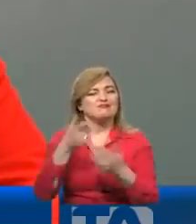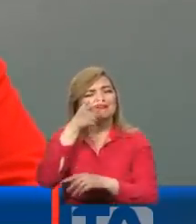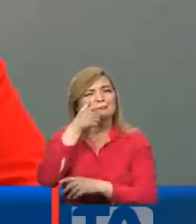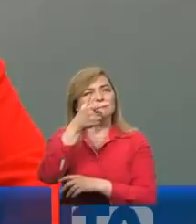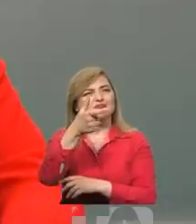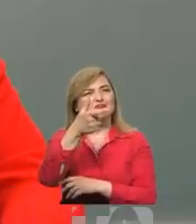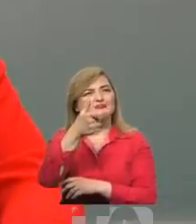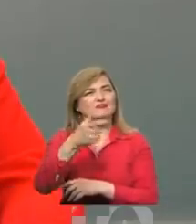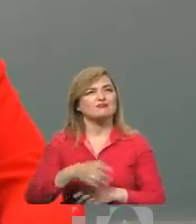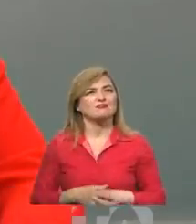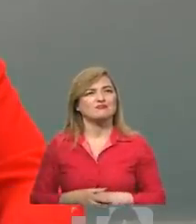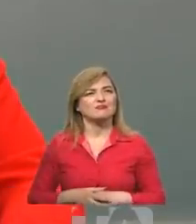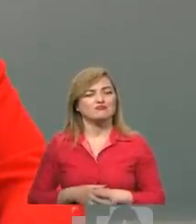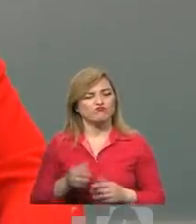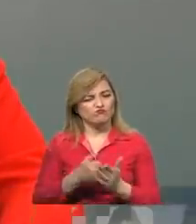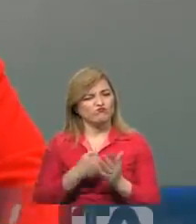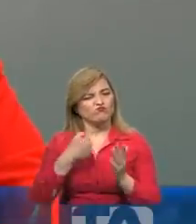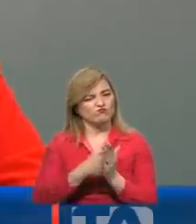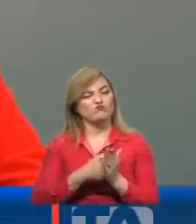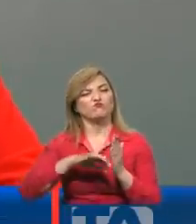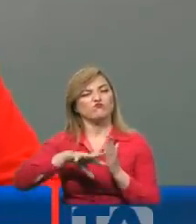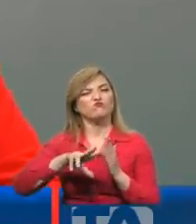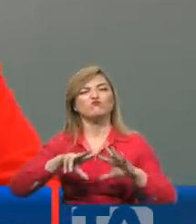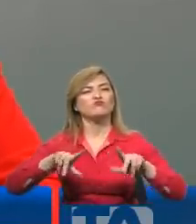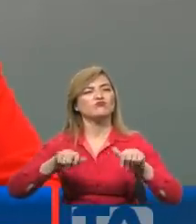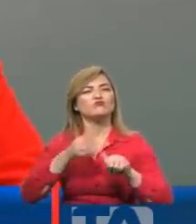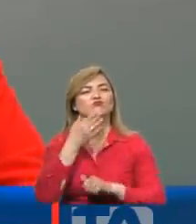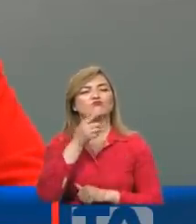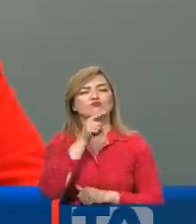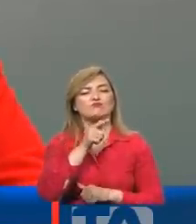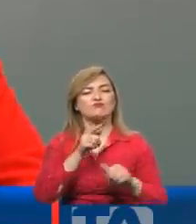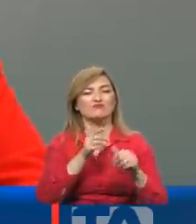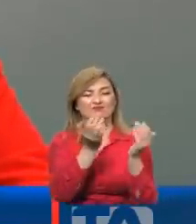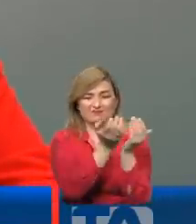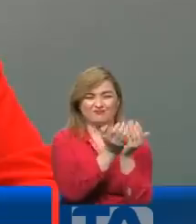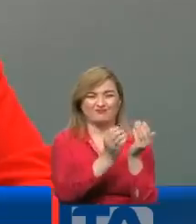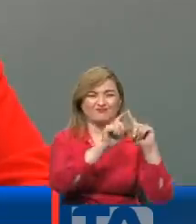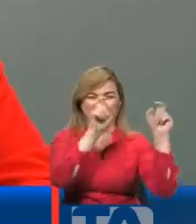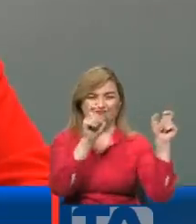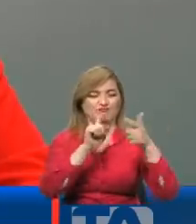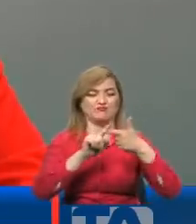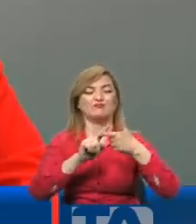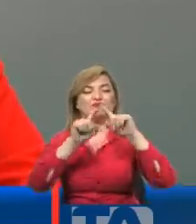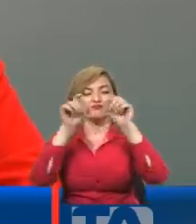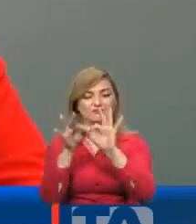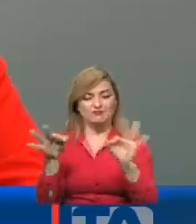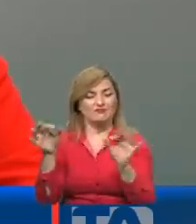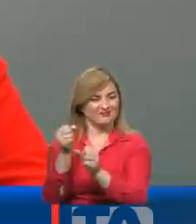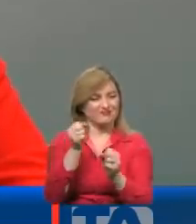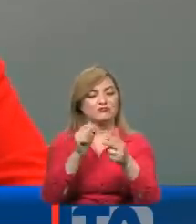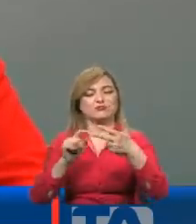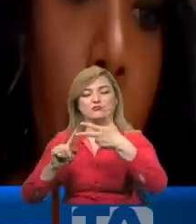veeduría ciudadana anticorrupción, cuáles van a ser las primeras empresas, son EMGIRS, EMASEO, EMOP